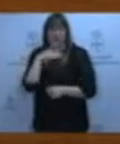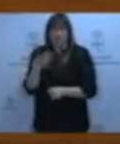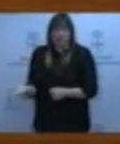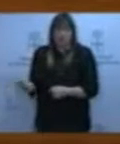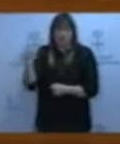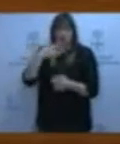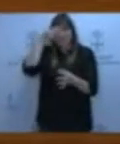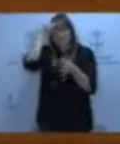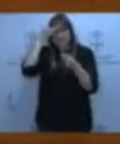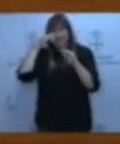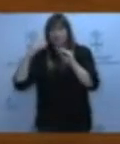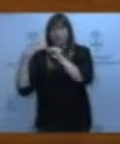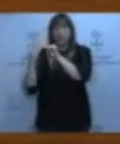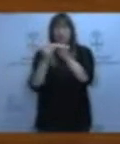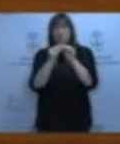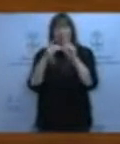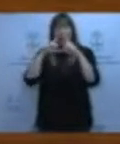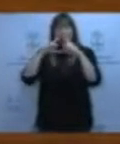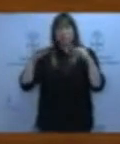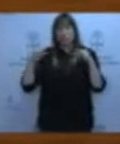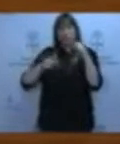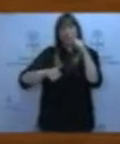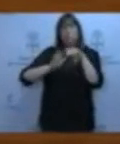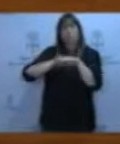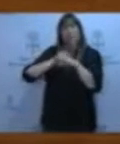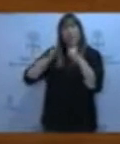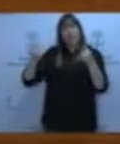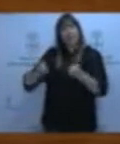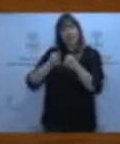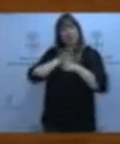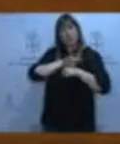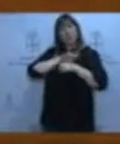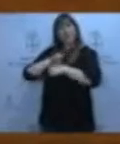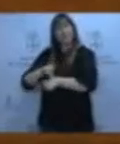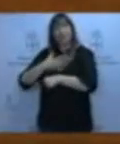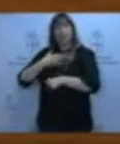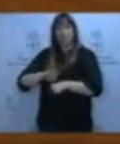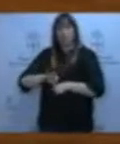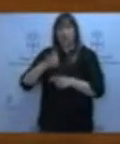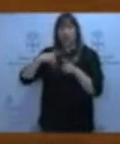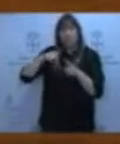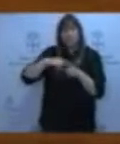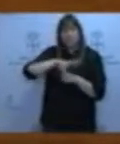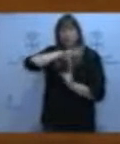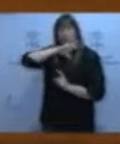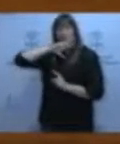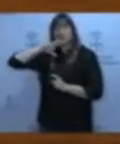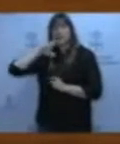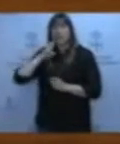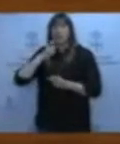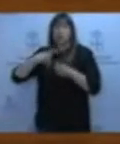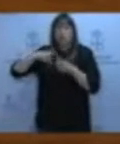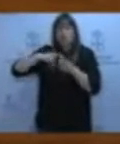para toda Asturias y que guiaran este tipo de actuaciones, sobre todo en lo que tiene que ver a los aspectos de conservación de los bienes patrimoniales, la